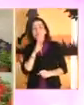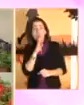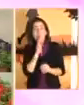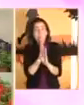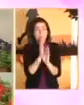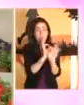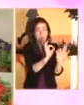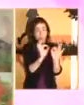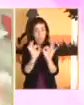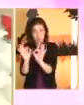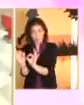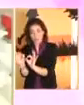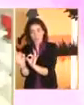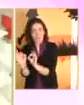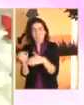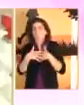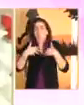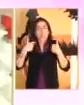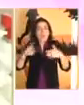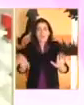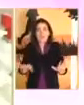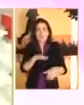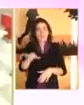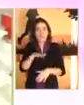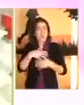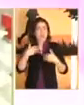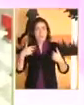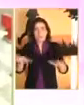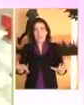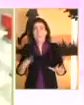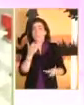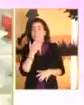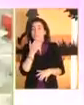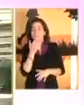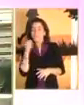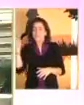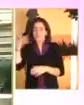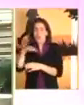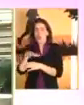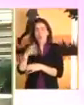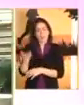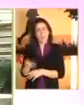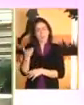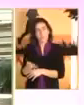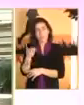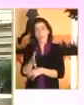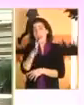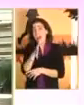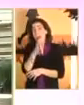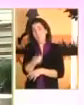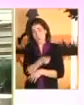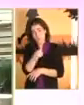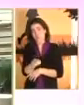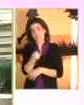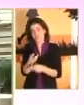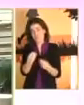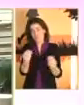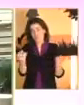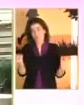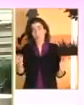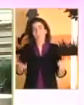cualquier parte de cualquier ubicación, siempre que tenga mucho sol y mucho riego. Lógicamente, una planta que está al